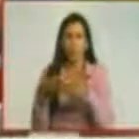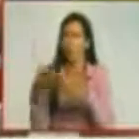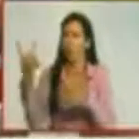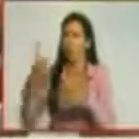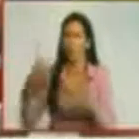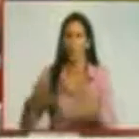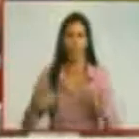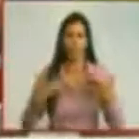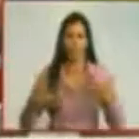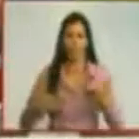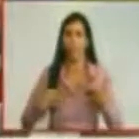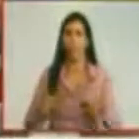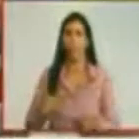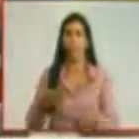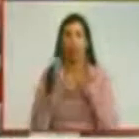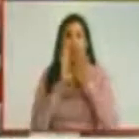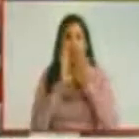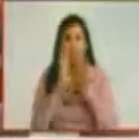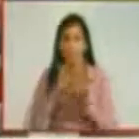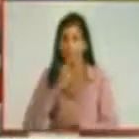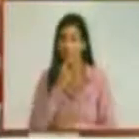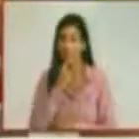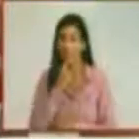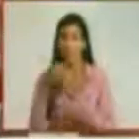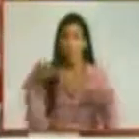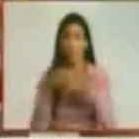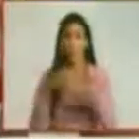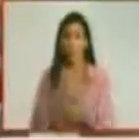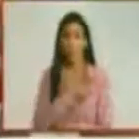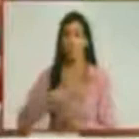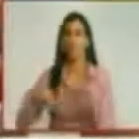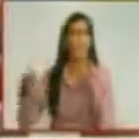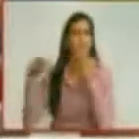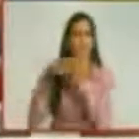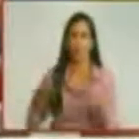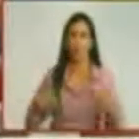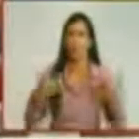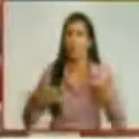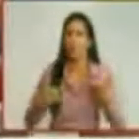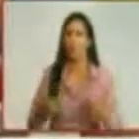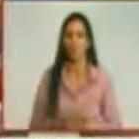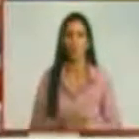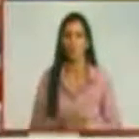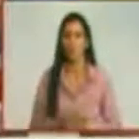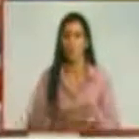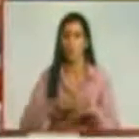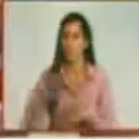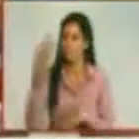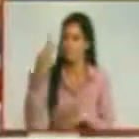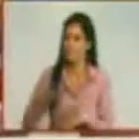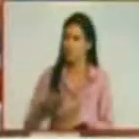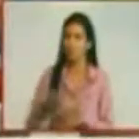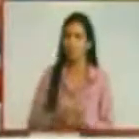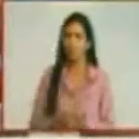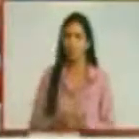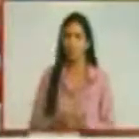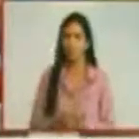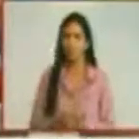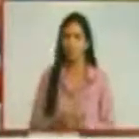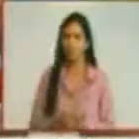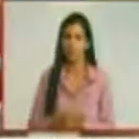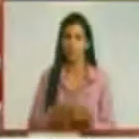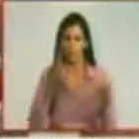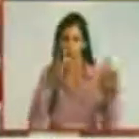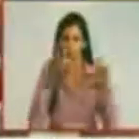Pudiésemos incluso confesarles que el equipo chino está tan contento como el venezolano por la calidad y la resolución de